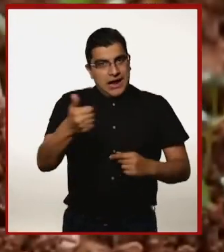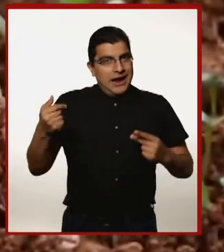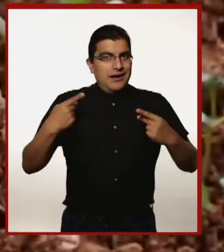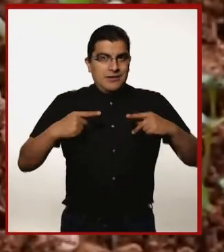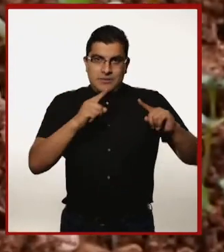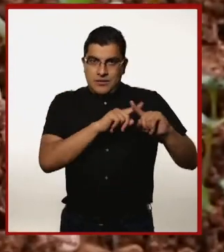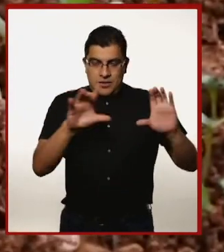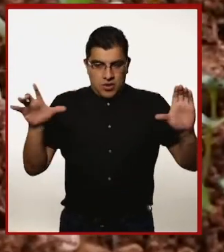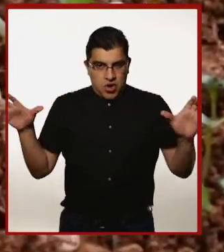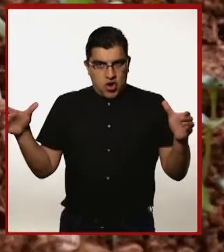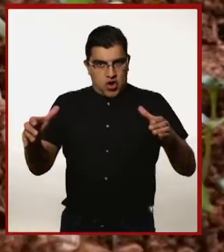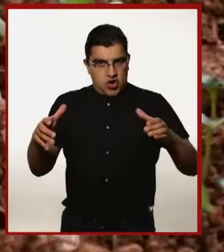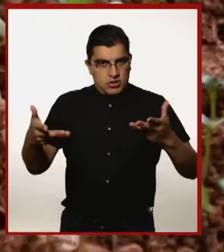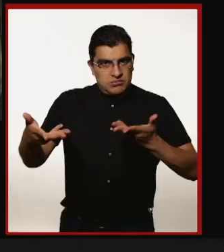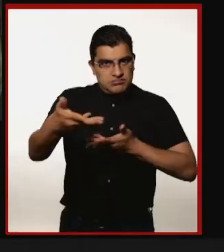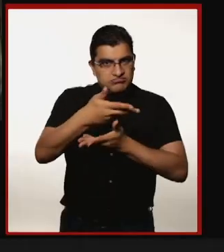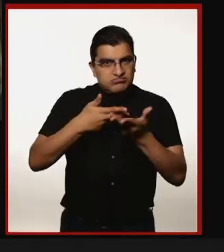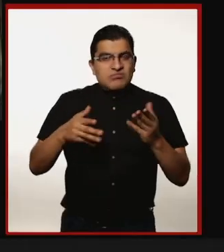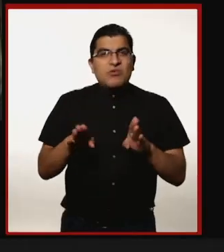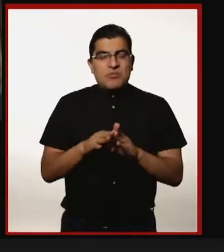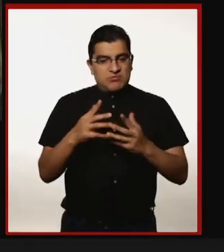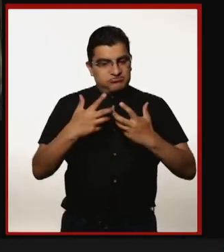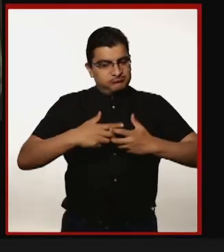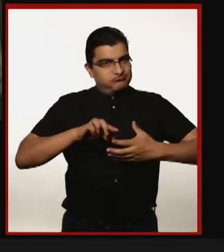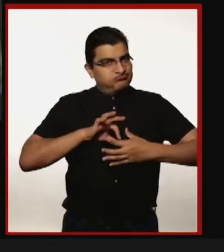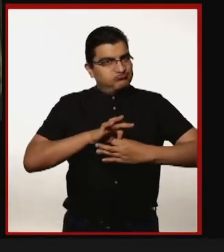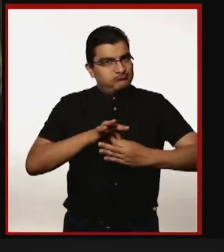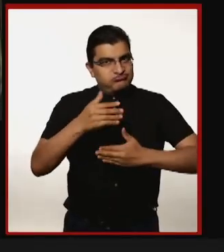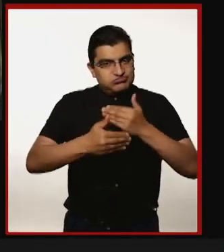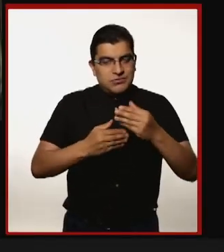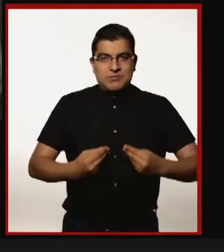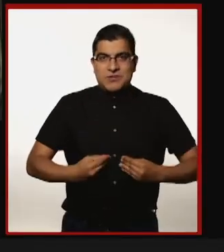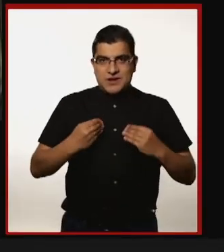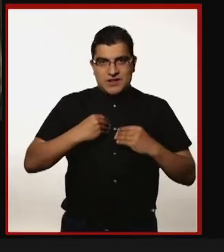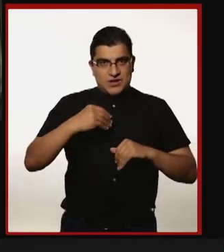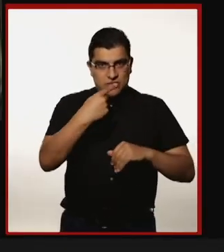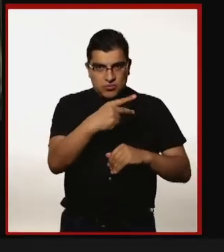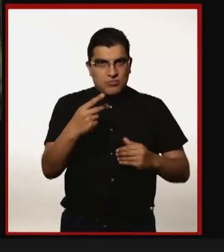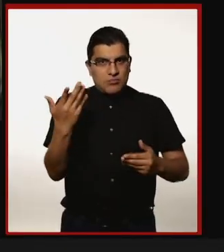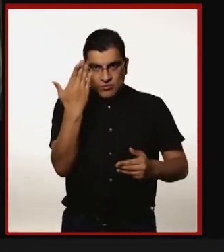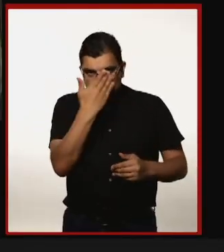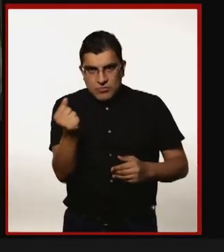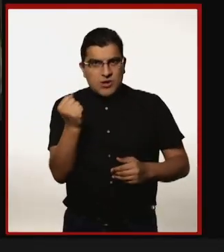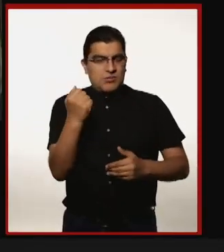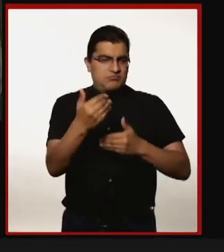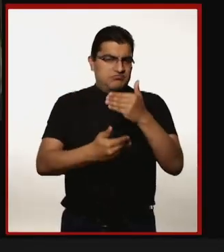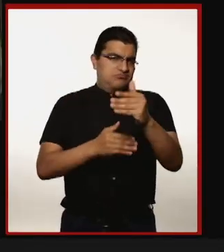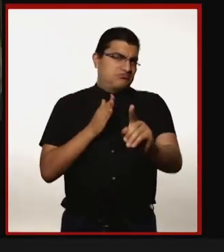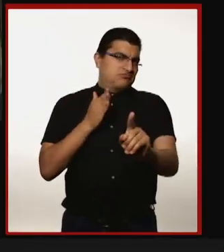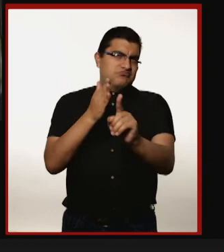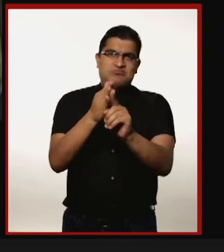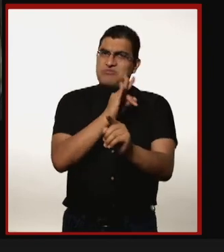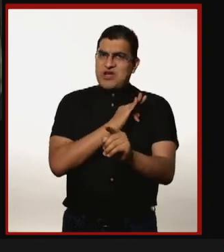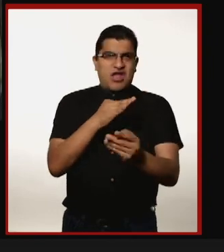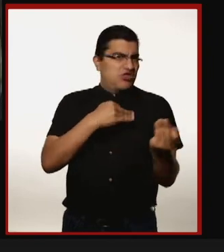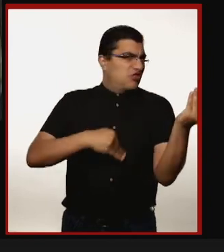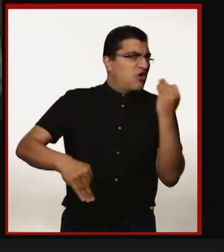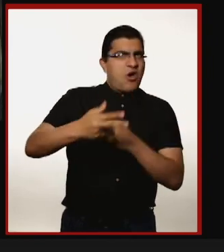como personas y como colectivos de una manera armónica que nos permita desarrollar nuestras potencialidades